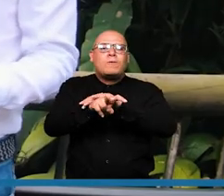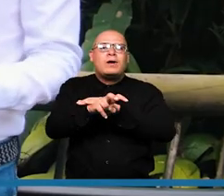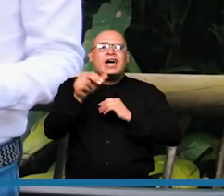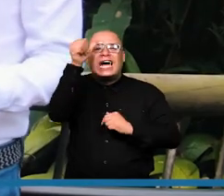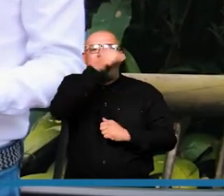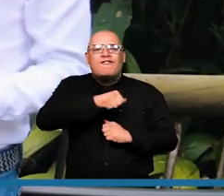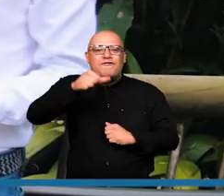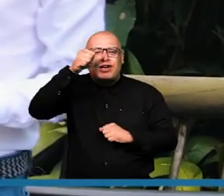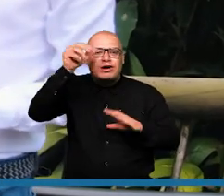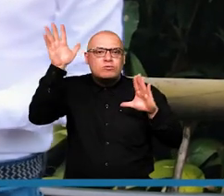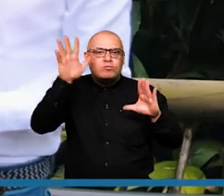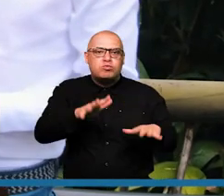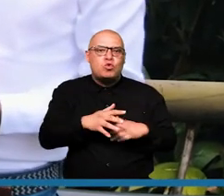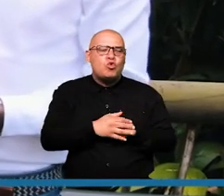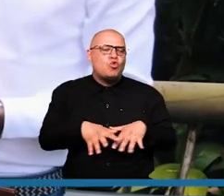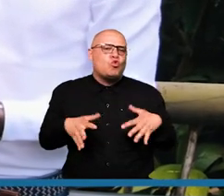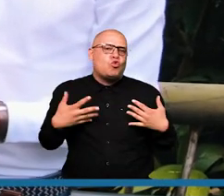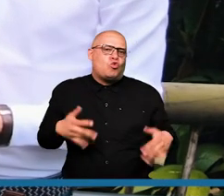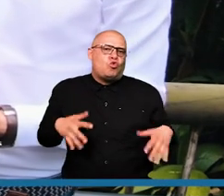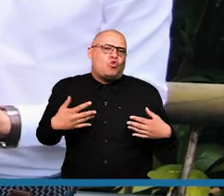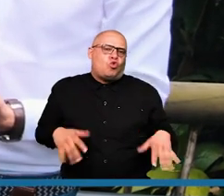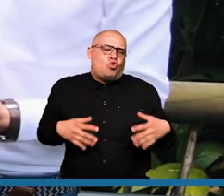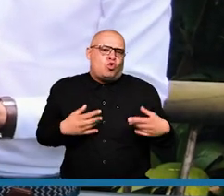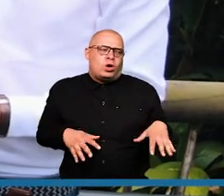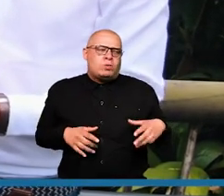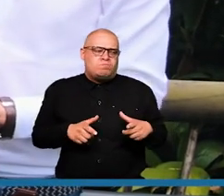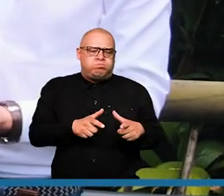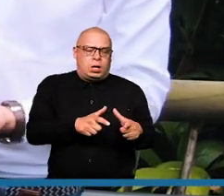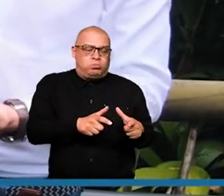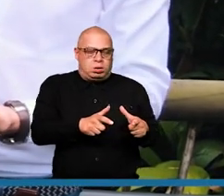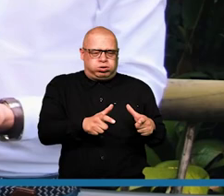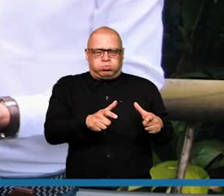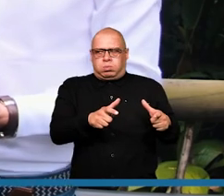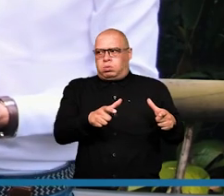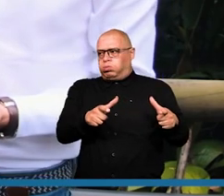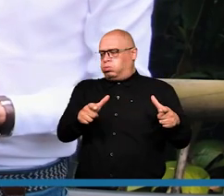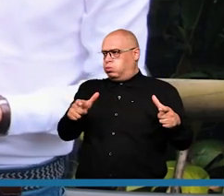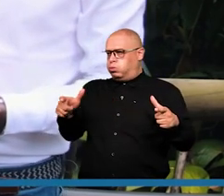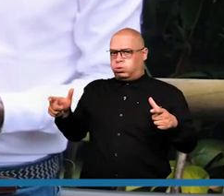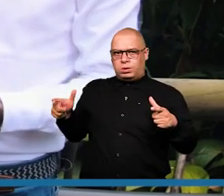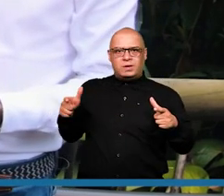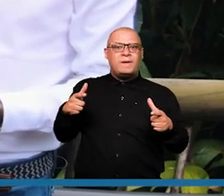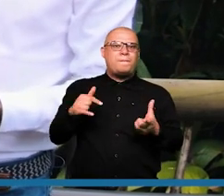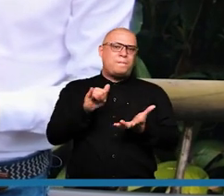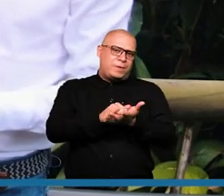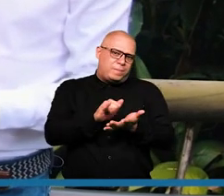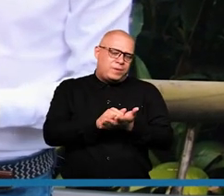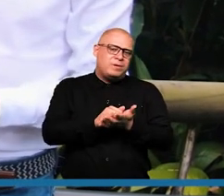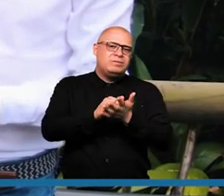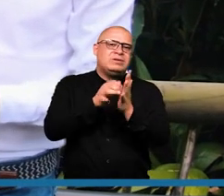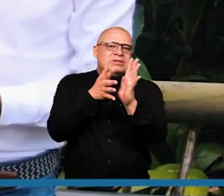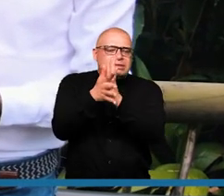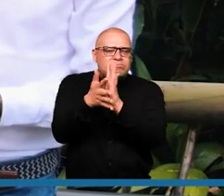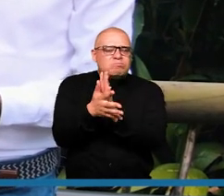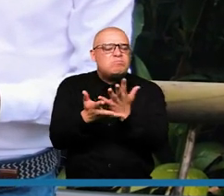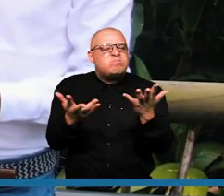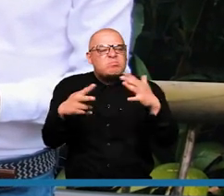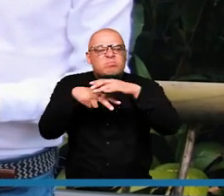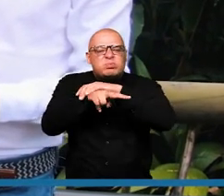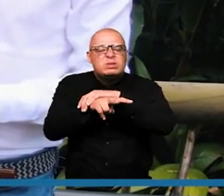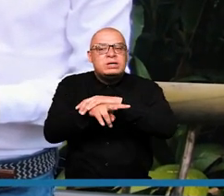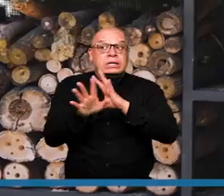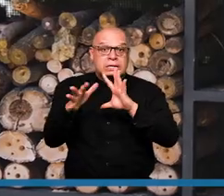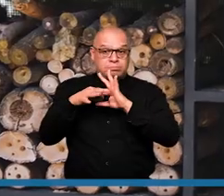africanos, que son invasores, y que es una situación bien compleja, que incluso podría ser la oportunidad también, Jorge, para pronunciarte sobre